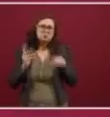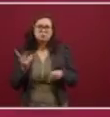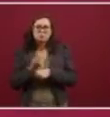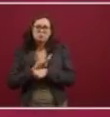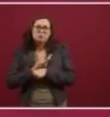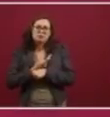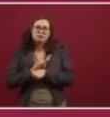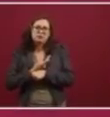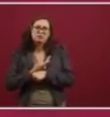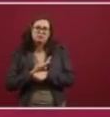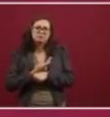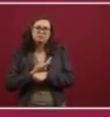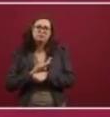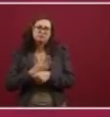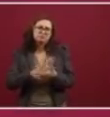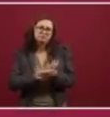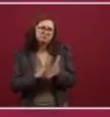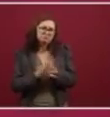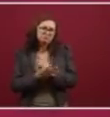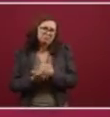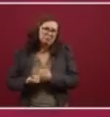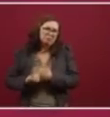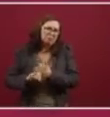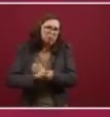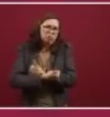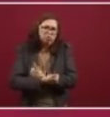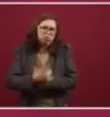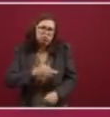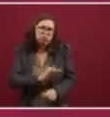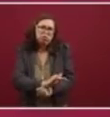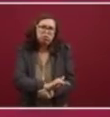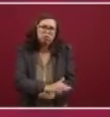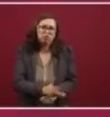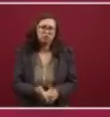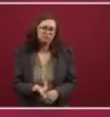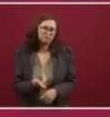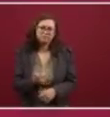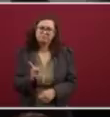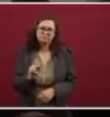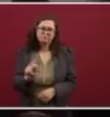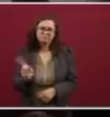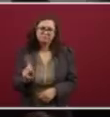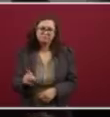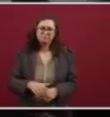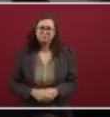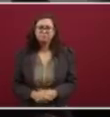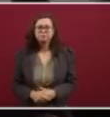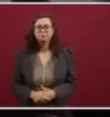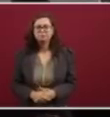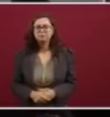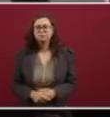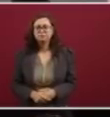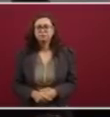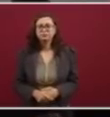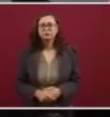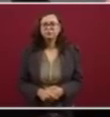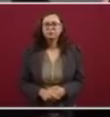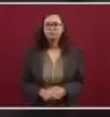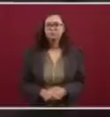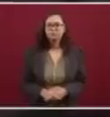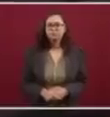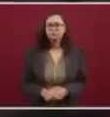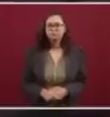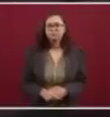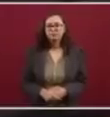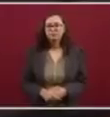ser cómplices, encubridores, y eso no. Por eso en este caso ya empezó la investigación. Si